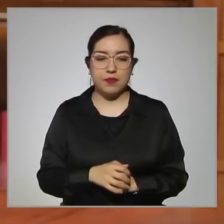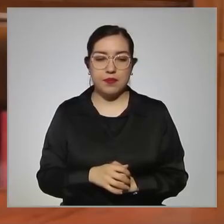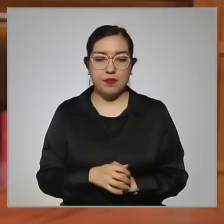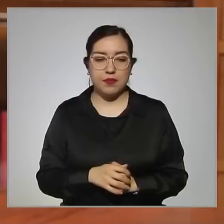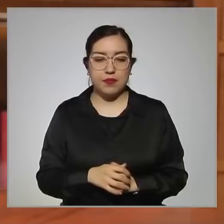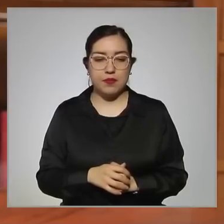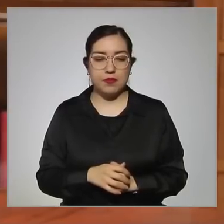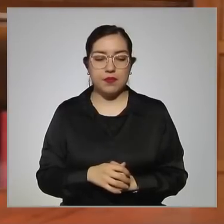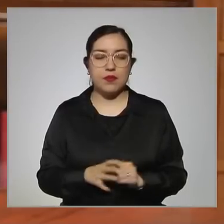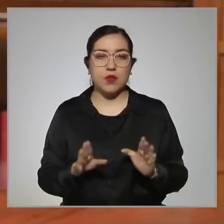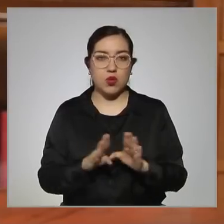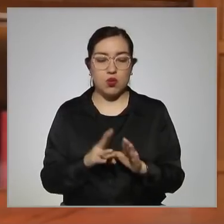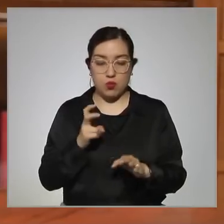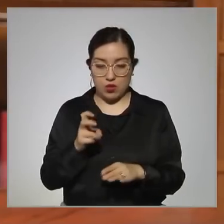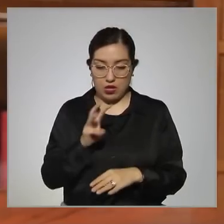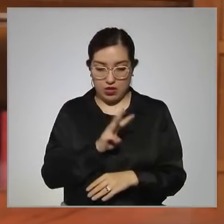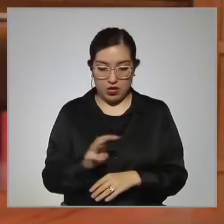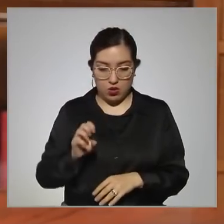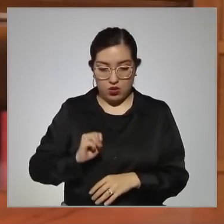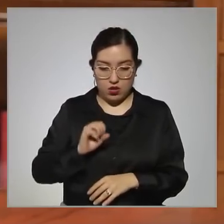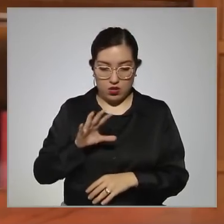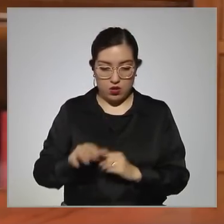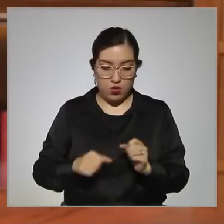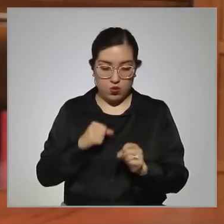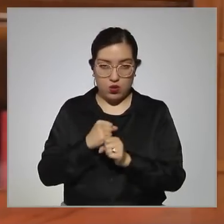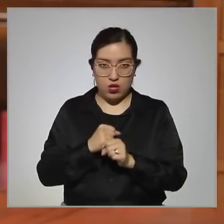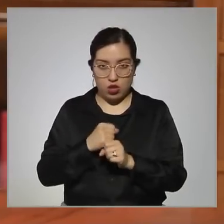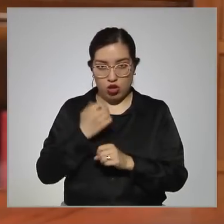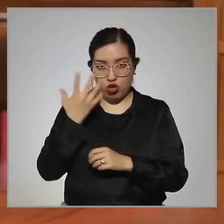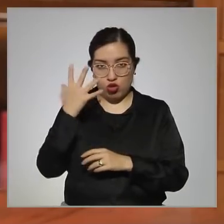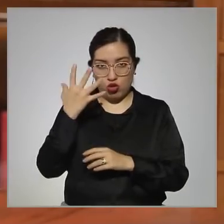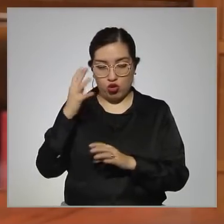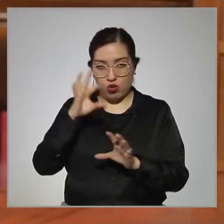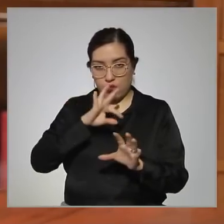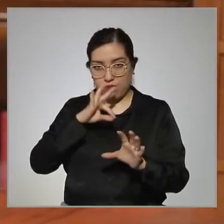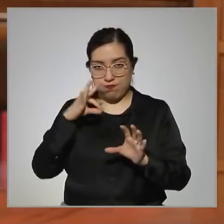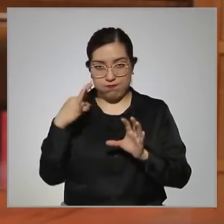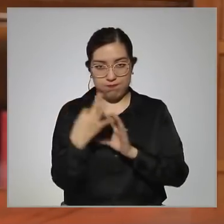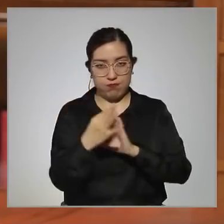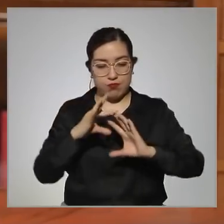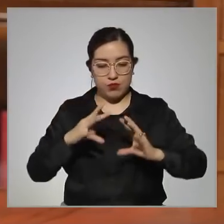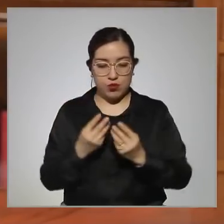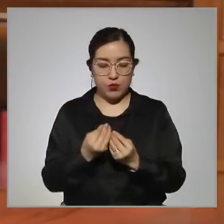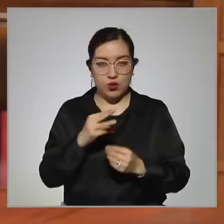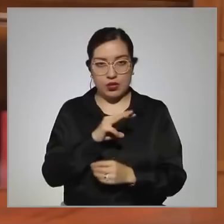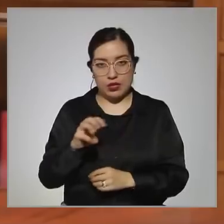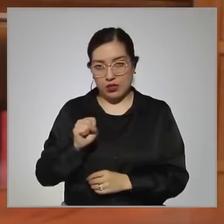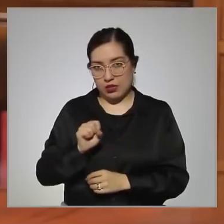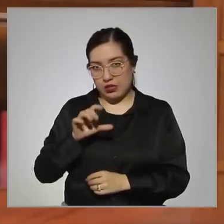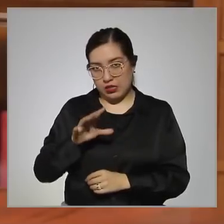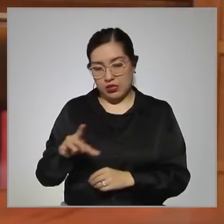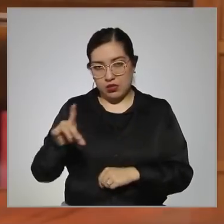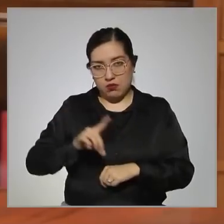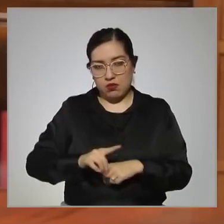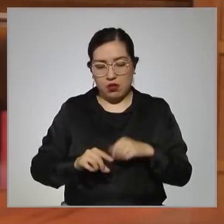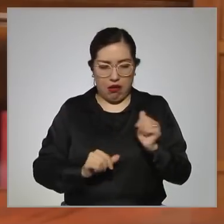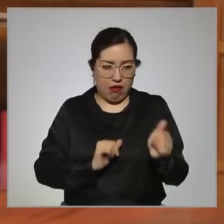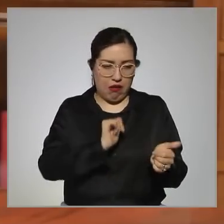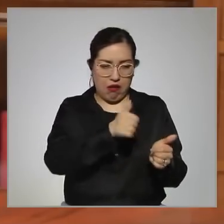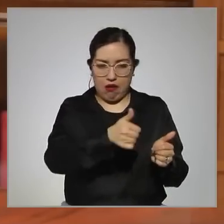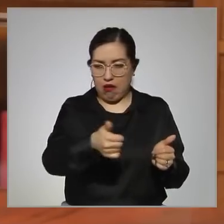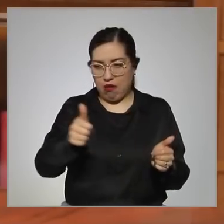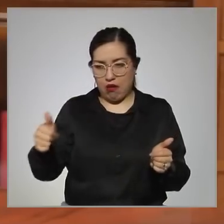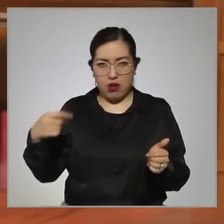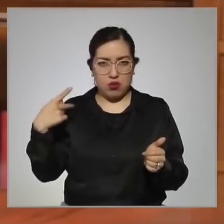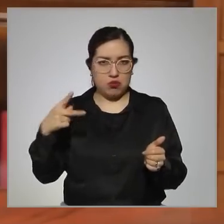ese cumplimiento del ciclo solar de 365 días. Cada quien en su modo de ver las